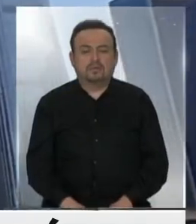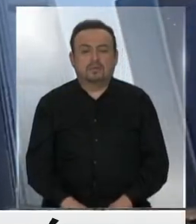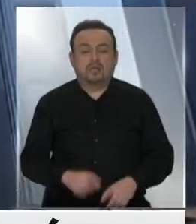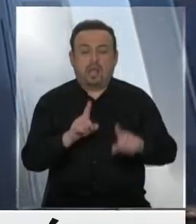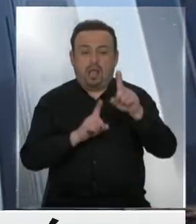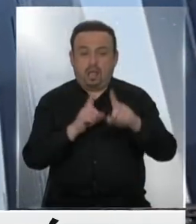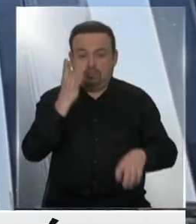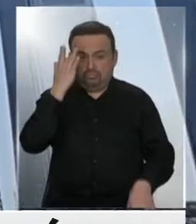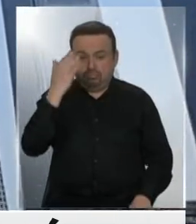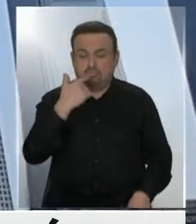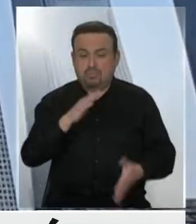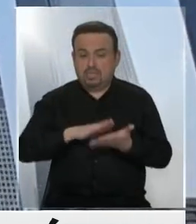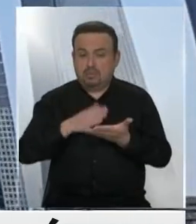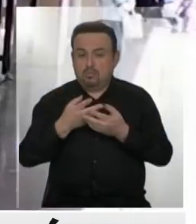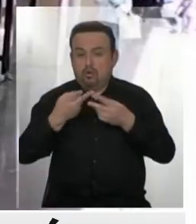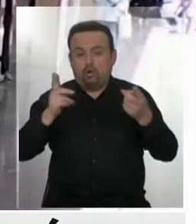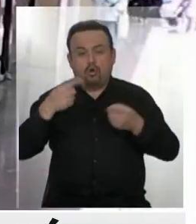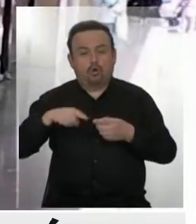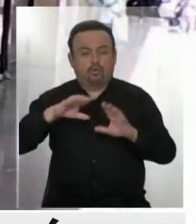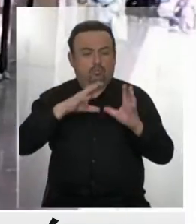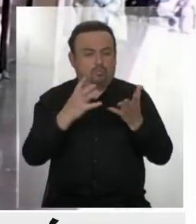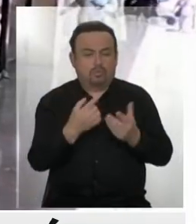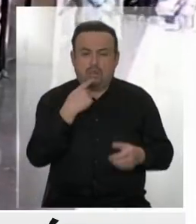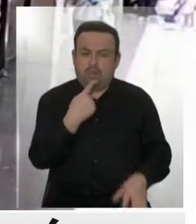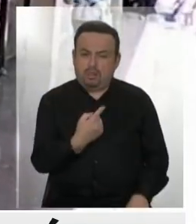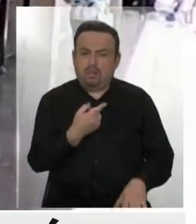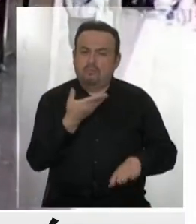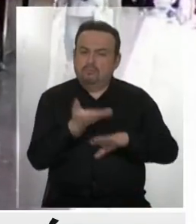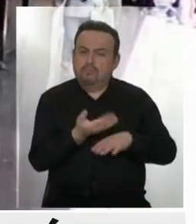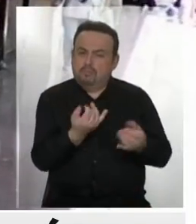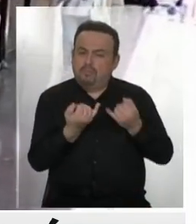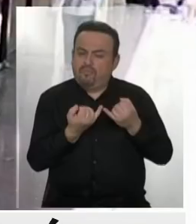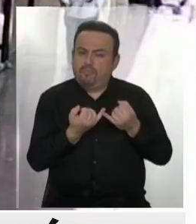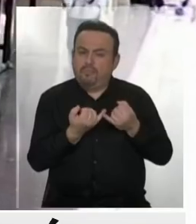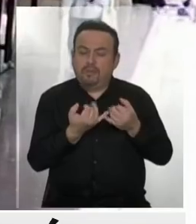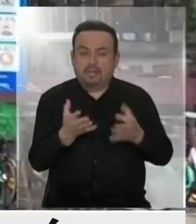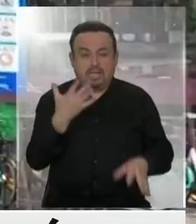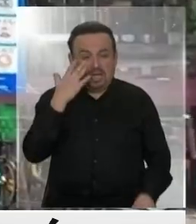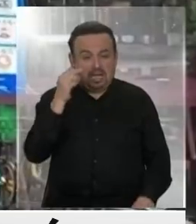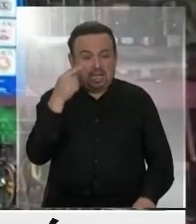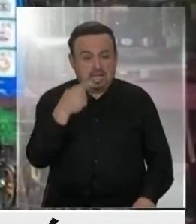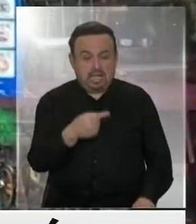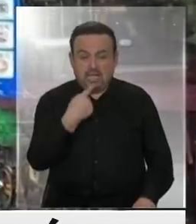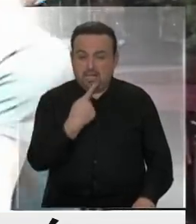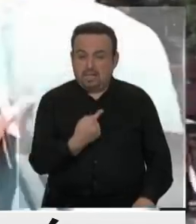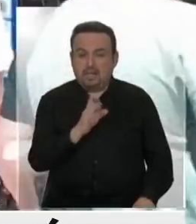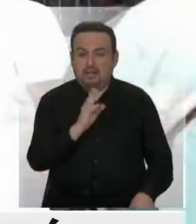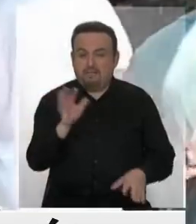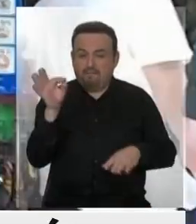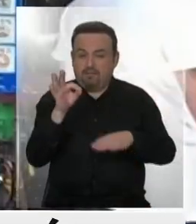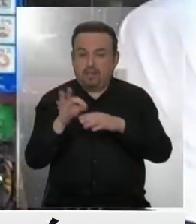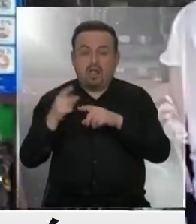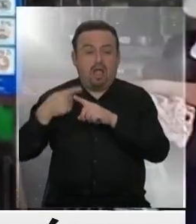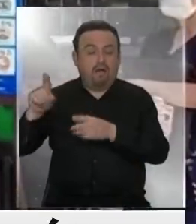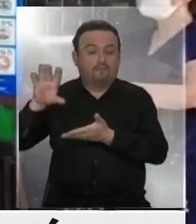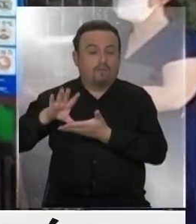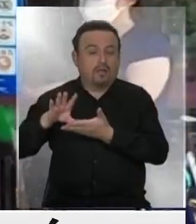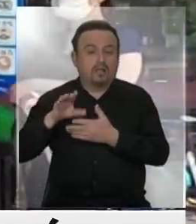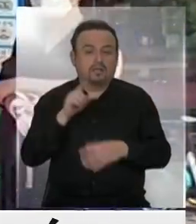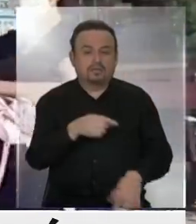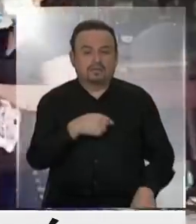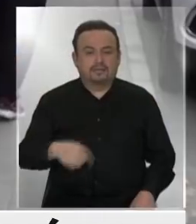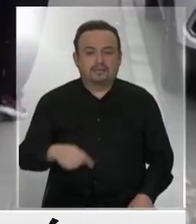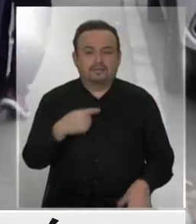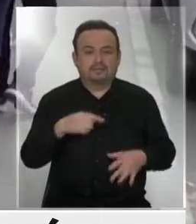Algunos expertos en salud pública de otras partes del mundo piden más detalles. Creen que al subrayar la idea que el virus vino de afuera, China